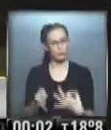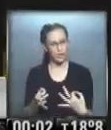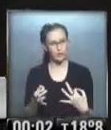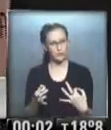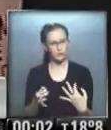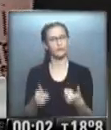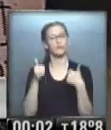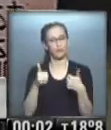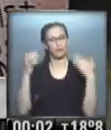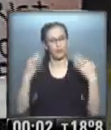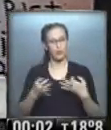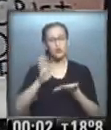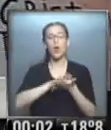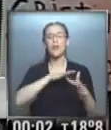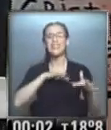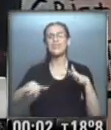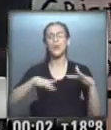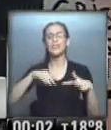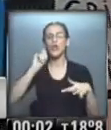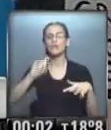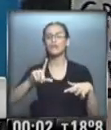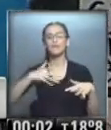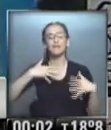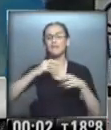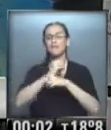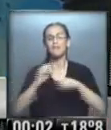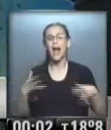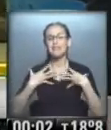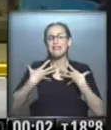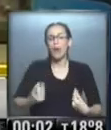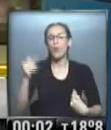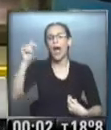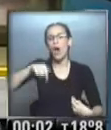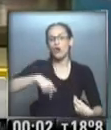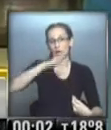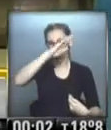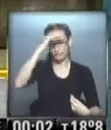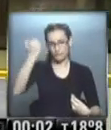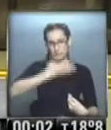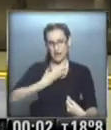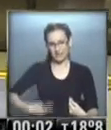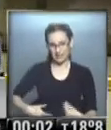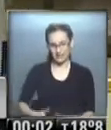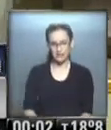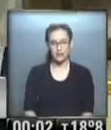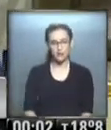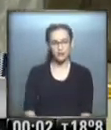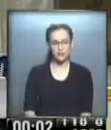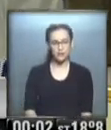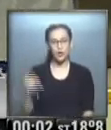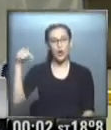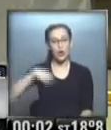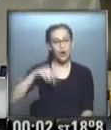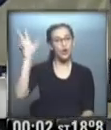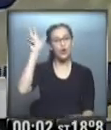visto ante una situación de salud por la que atraviesa, en este caso, la mandataria argentina. Para hoy a las 8 de